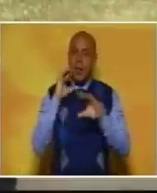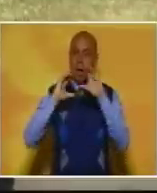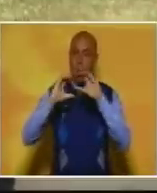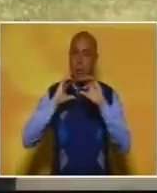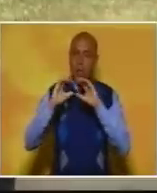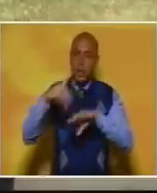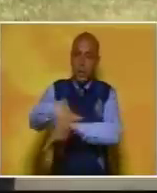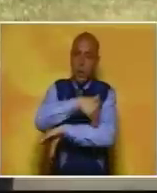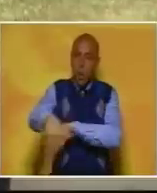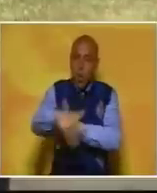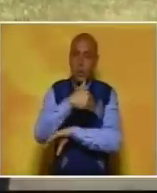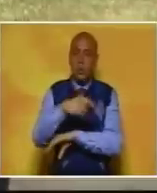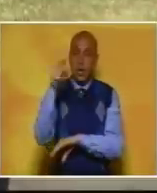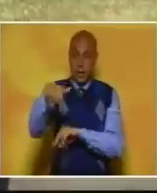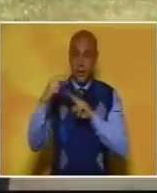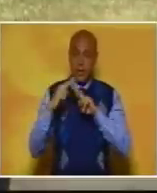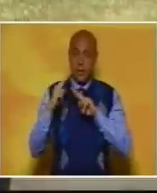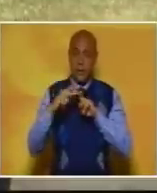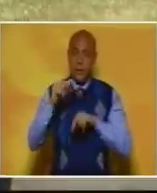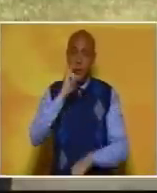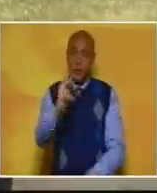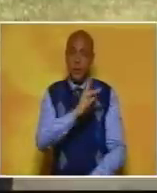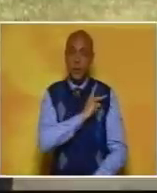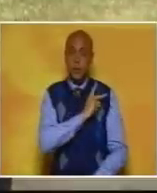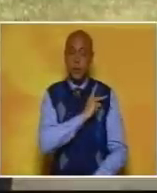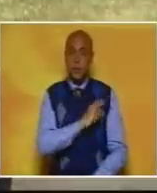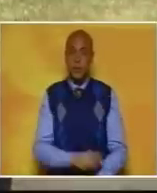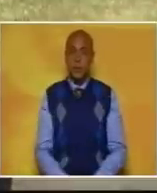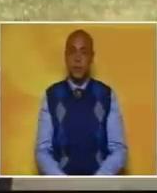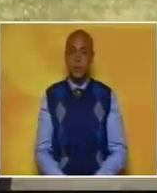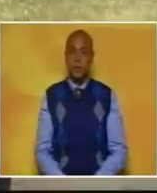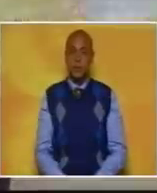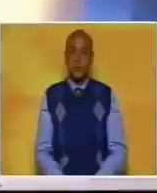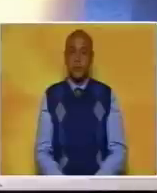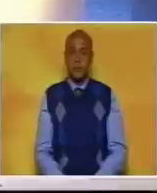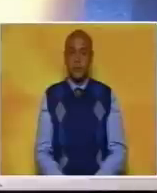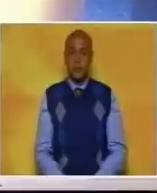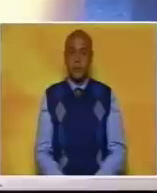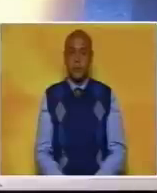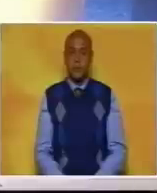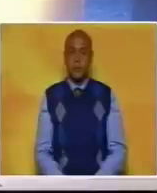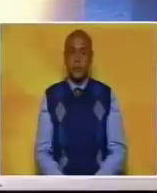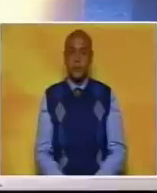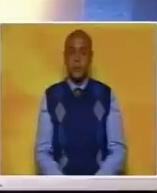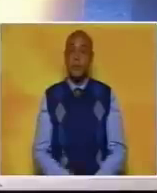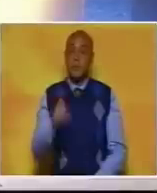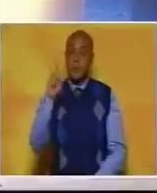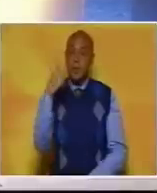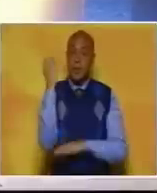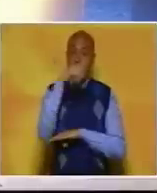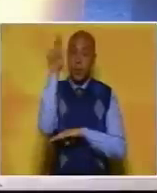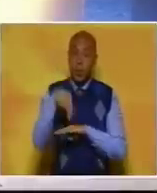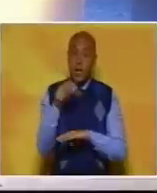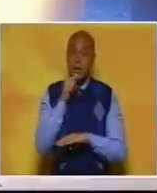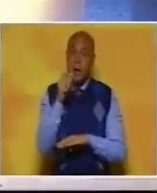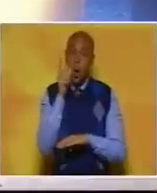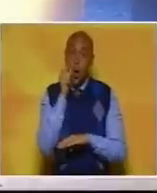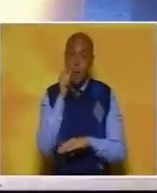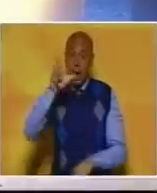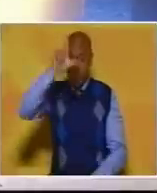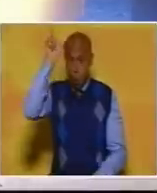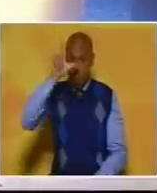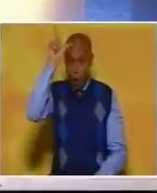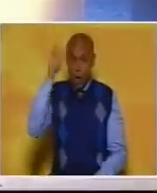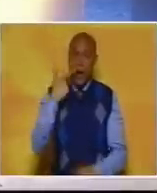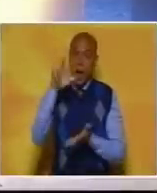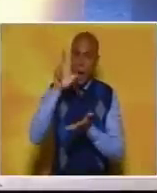zona fronteriza. En Táchira, Marine Glot, Noticiero Venevisión. Y la Asamblea Nacional encabezada por Luis Parra aprobó